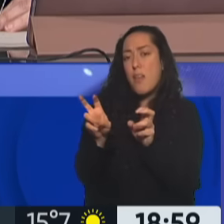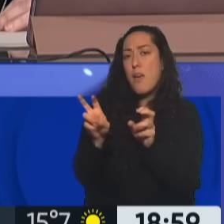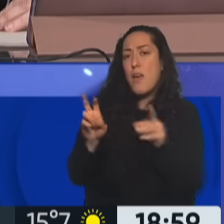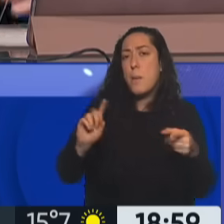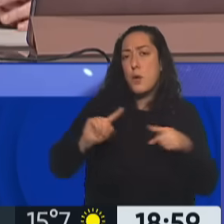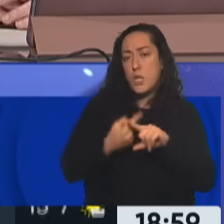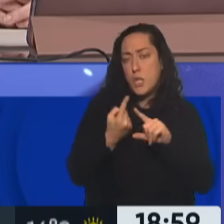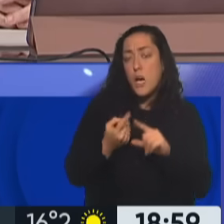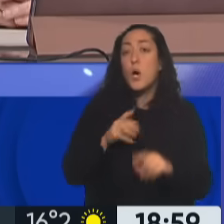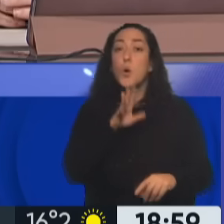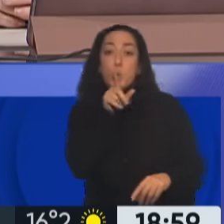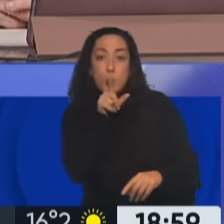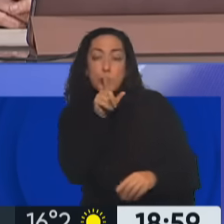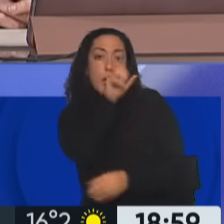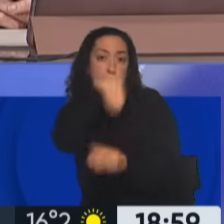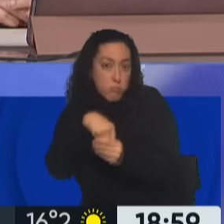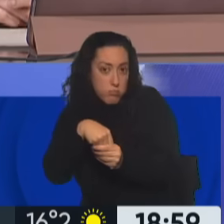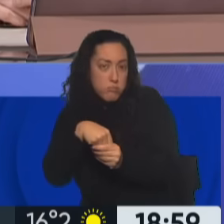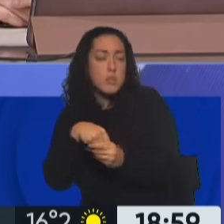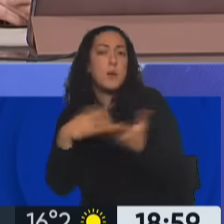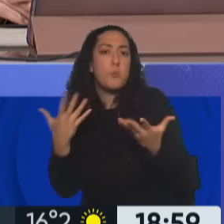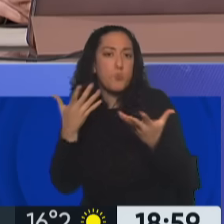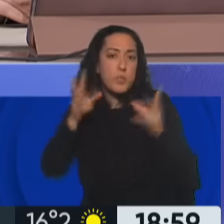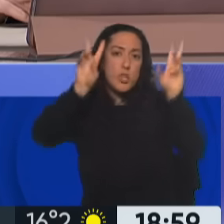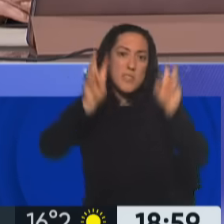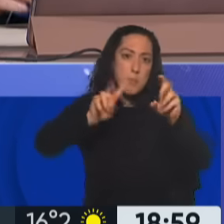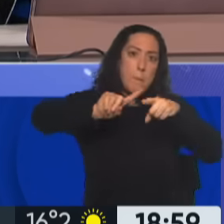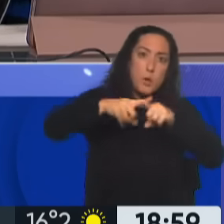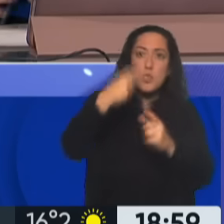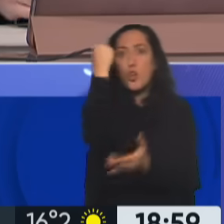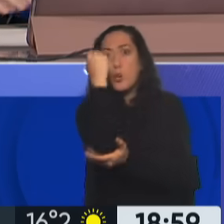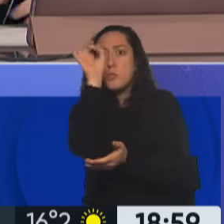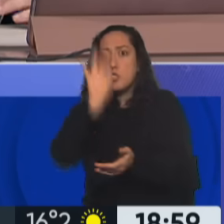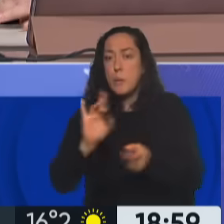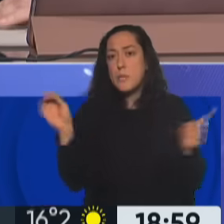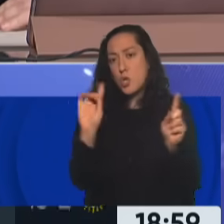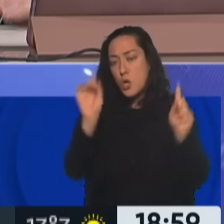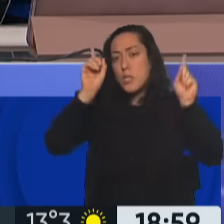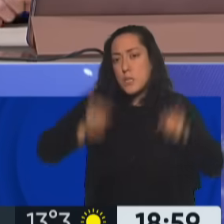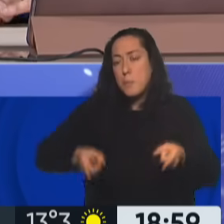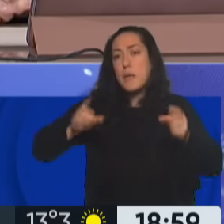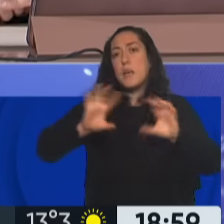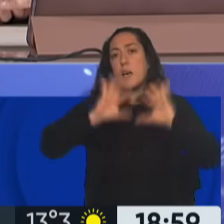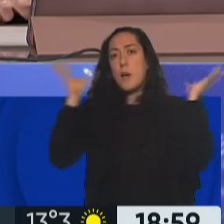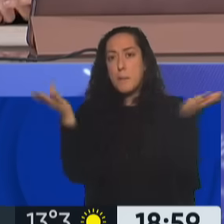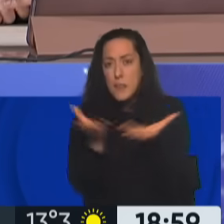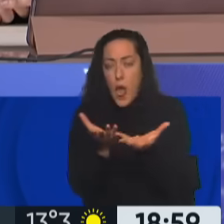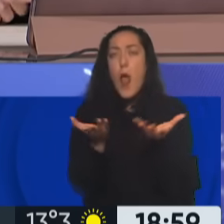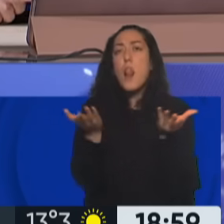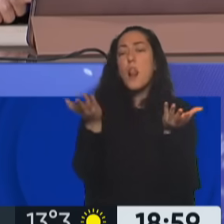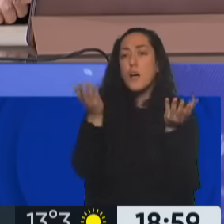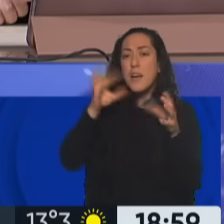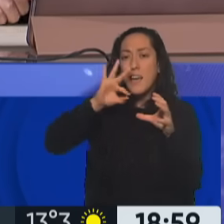está Rusia, digamos, pero sí, por supuesto, no solo lo político y lo económico, sino también lo geopolítico, lo ambiental, como